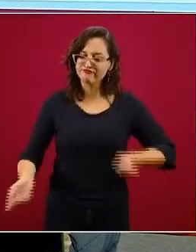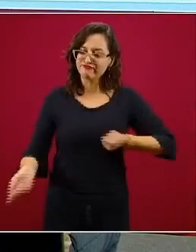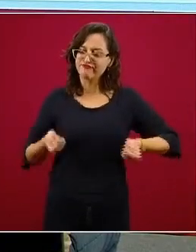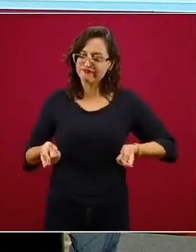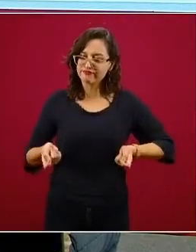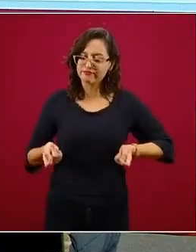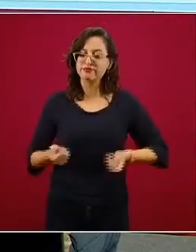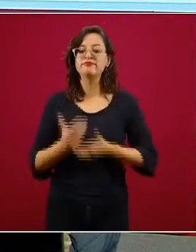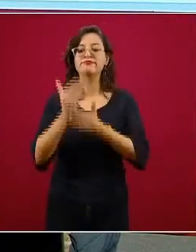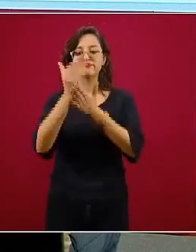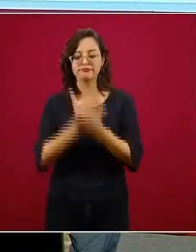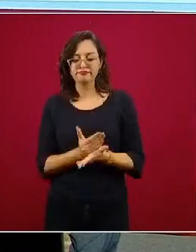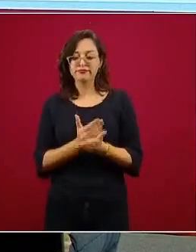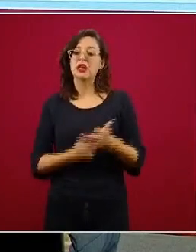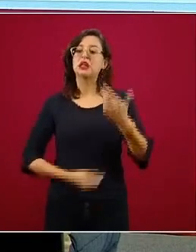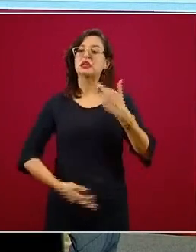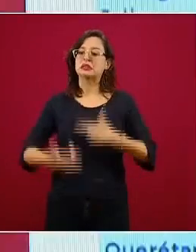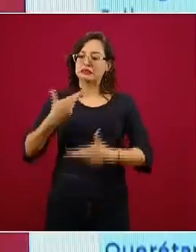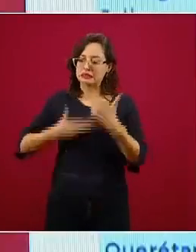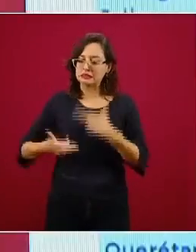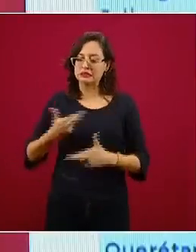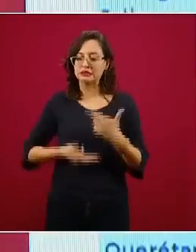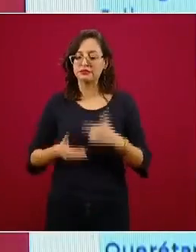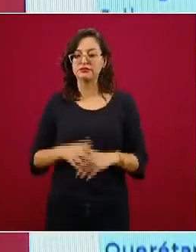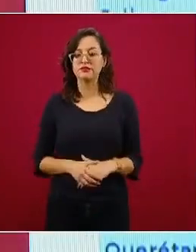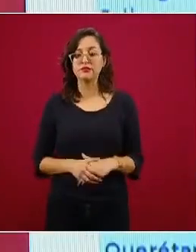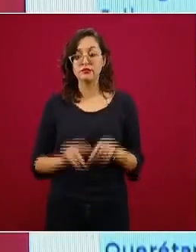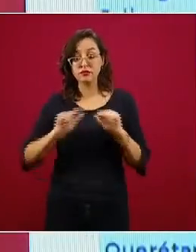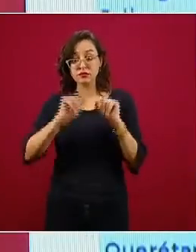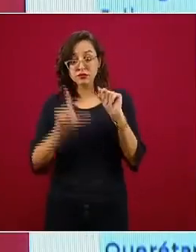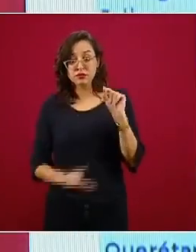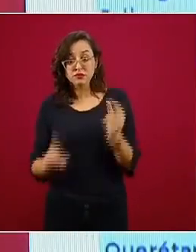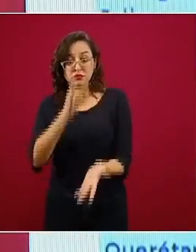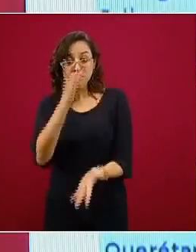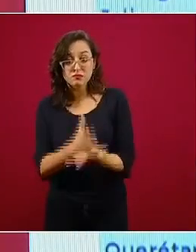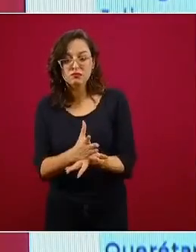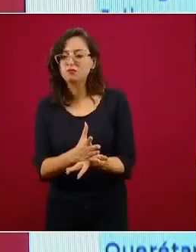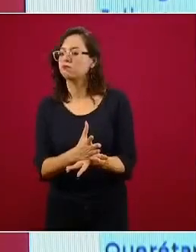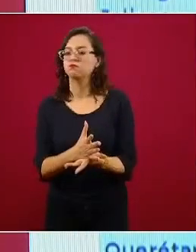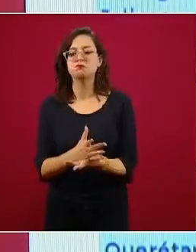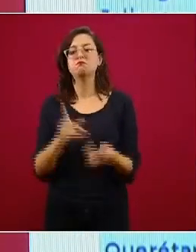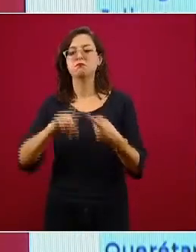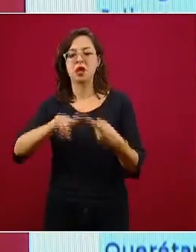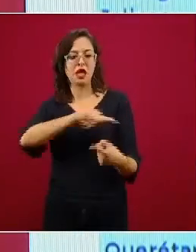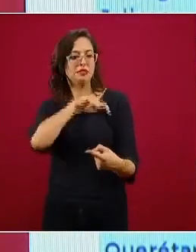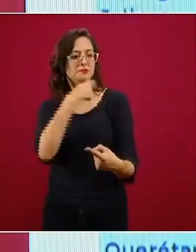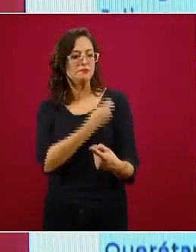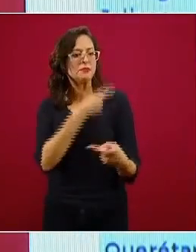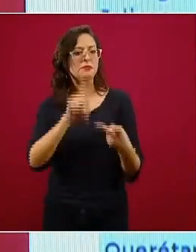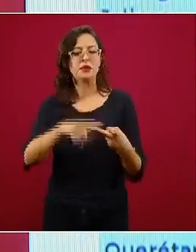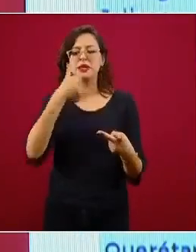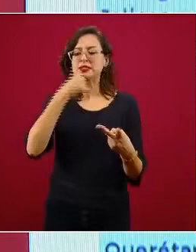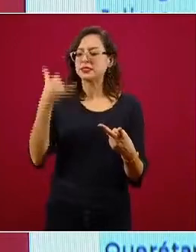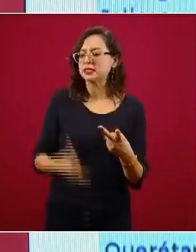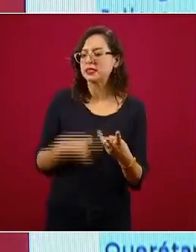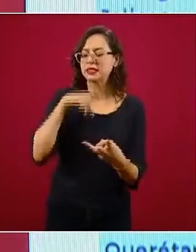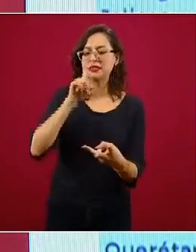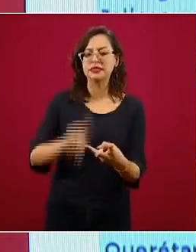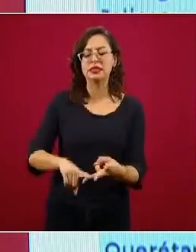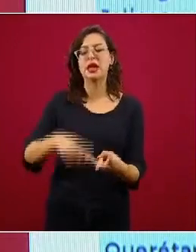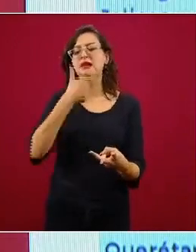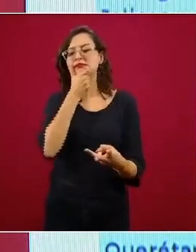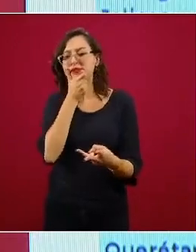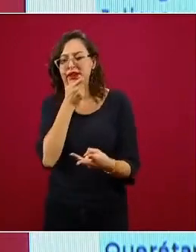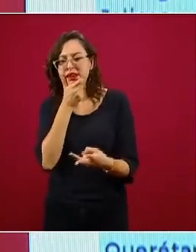procedente, rectificar. ¿Solo le pasa a México? No. Le pasó a España, le pasó a Italia, le pasó a